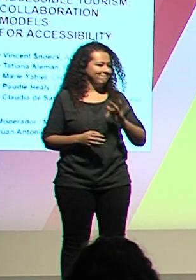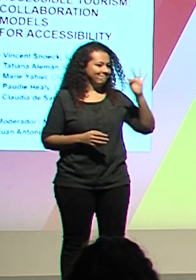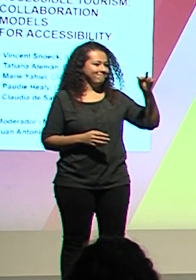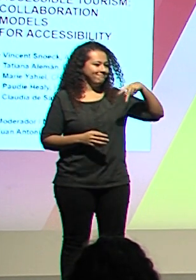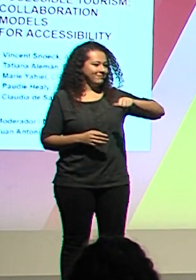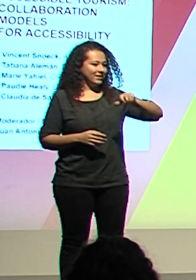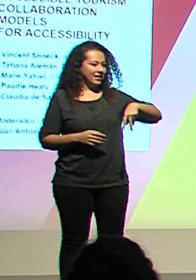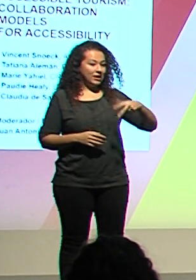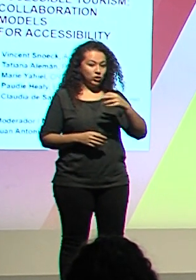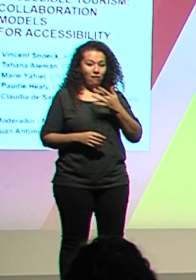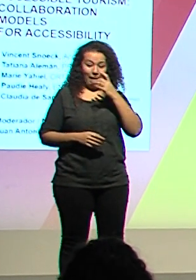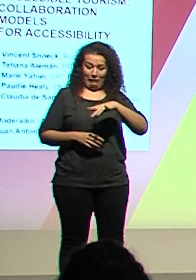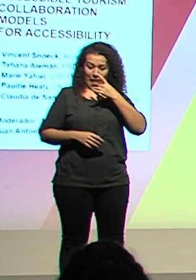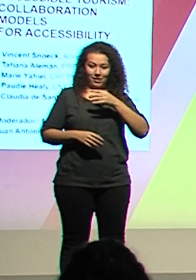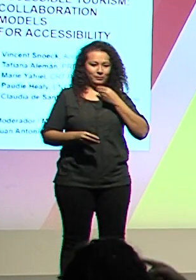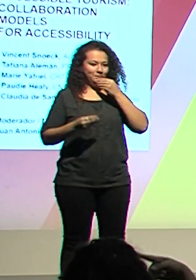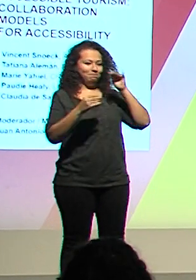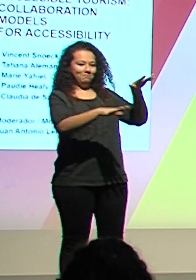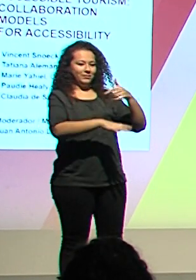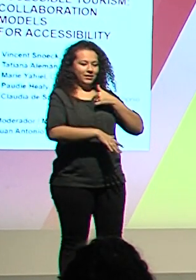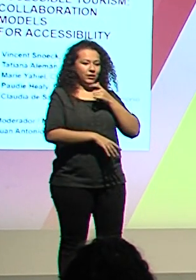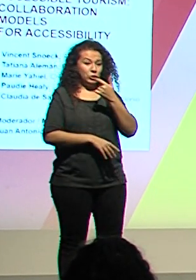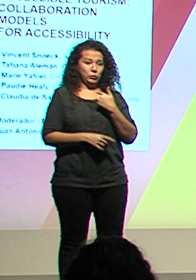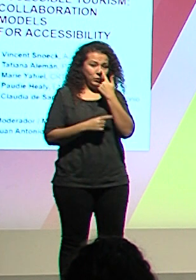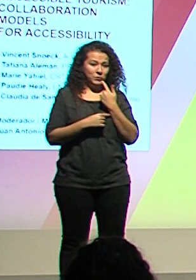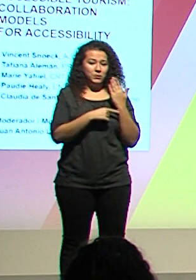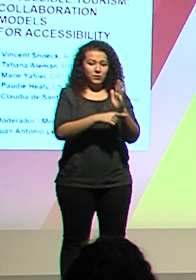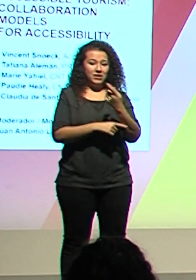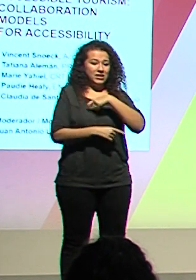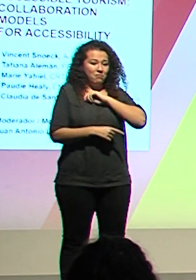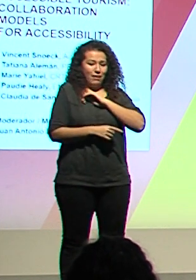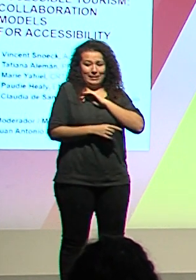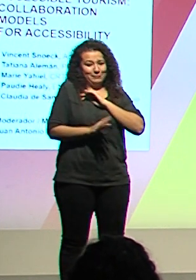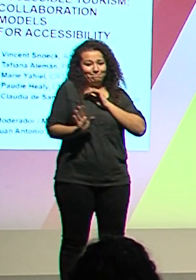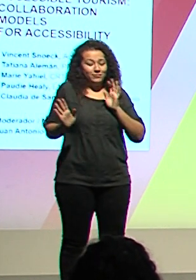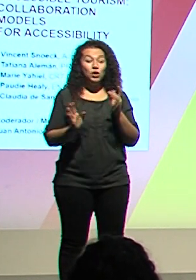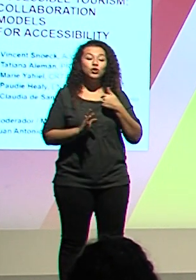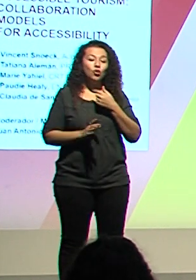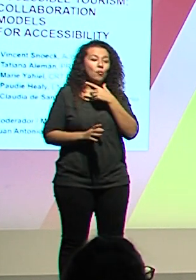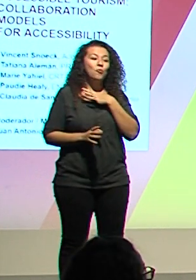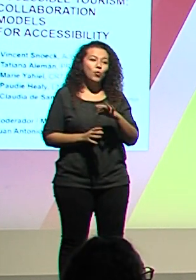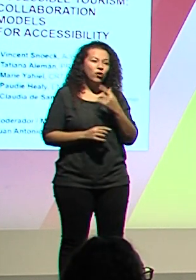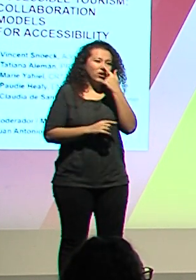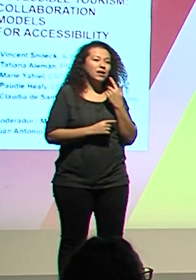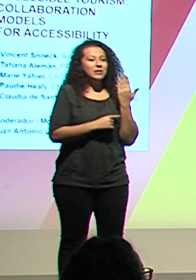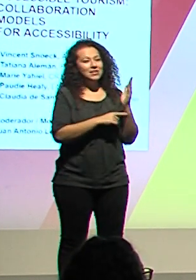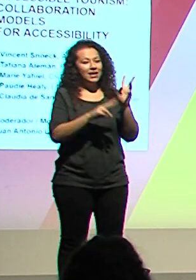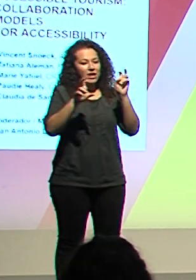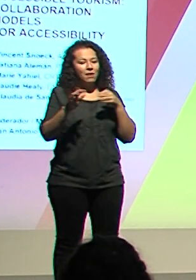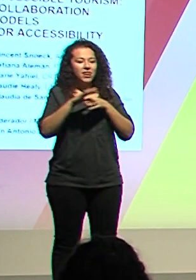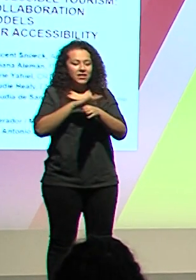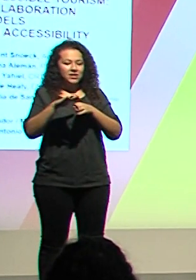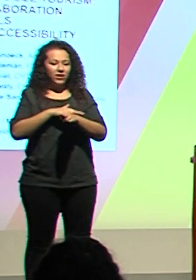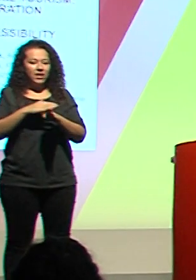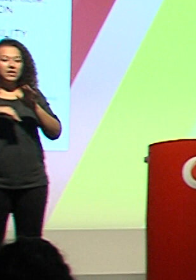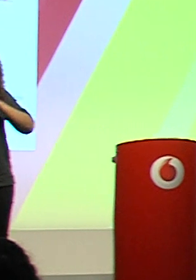Pero yo no represento a España, ni muchísimo menos. Podría representar, de alguna forma, en temas de accesibilidad,